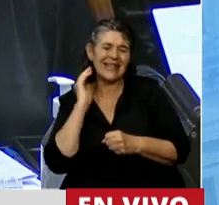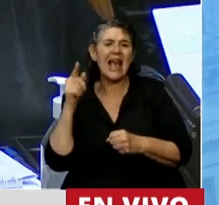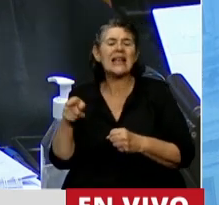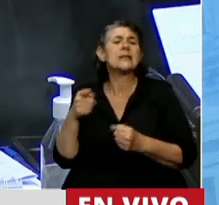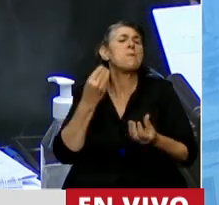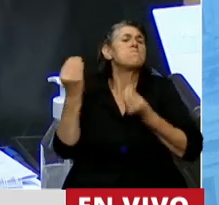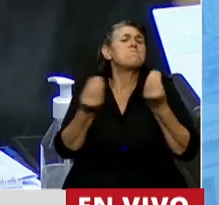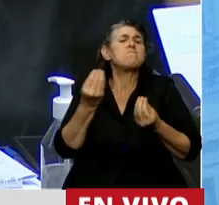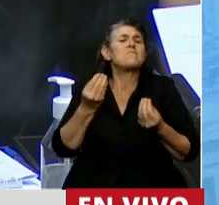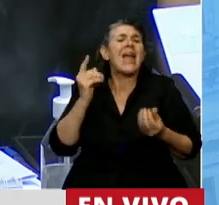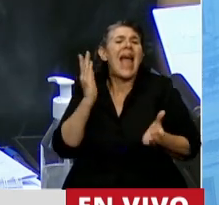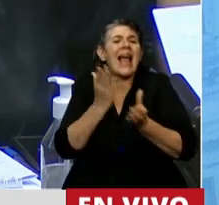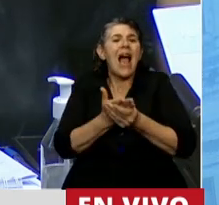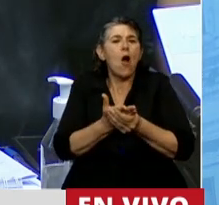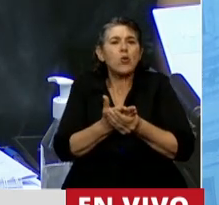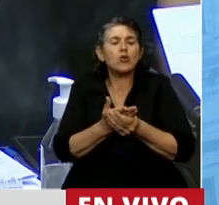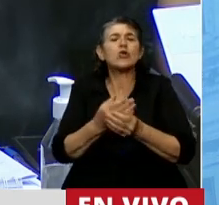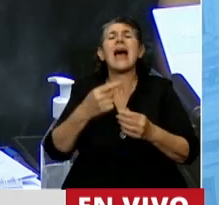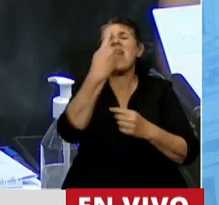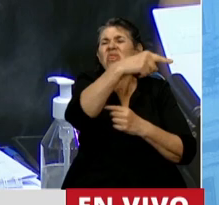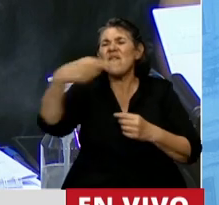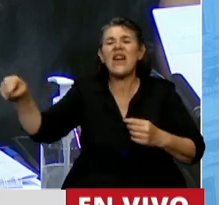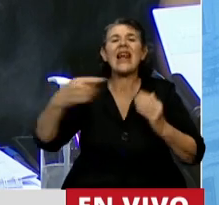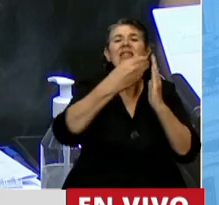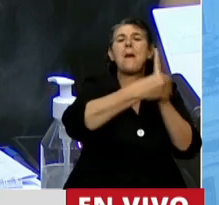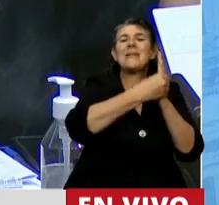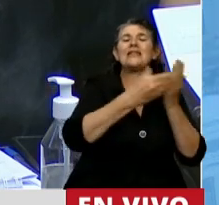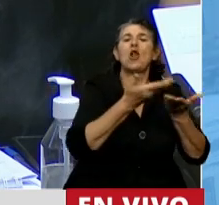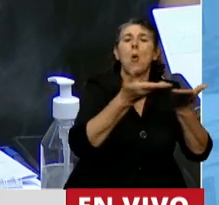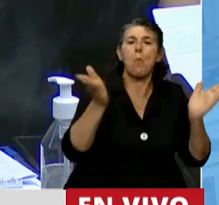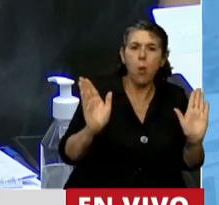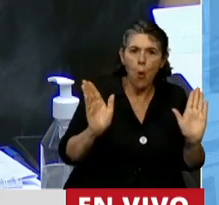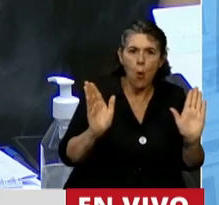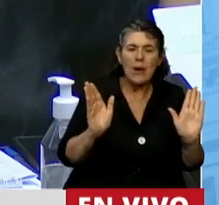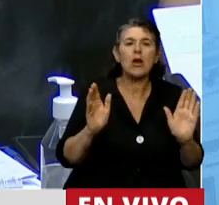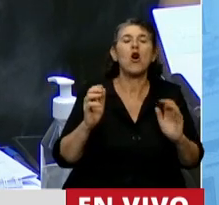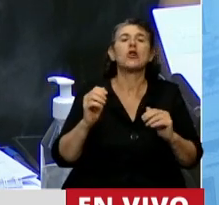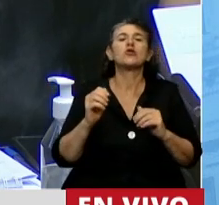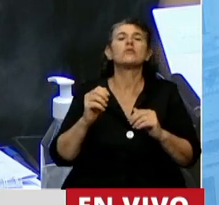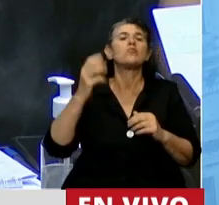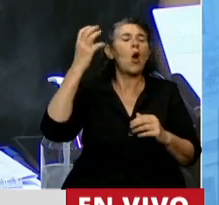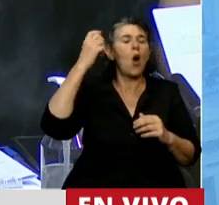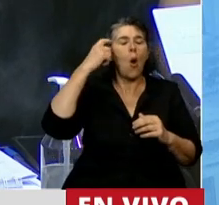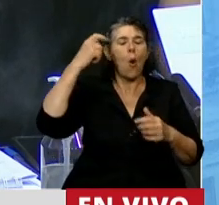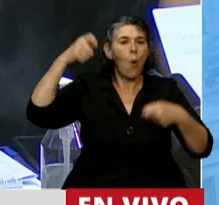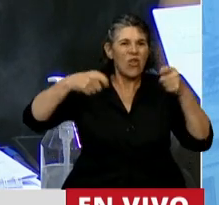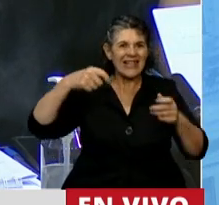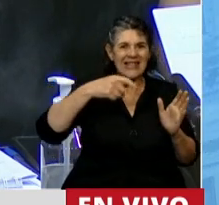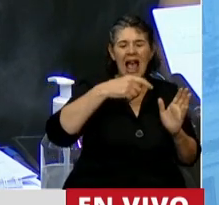esta materia en la totalidad de los ministerios públicos y poderes judiciales de las provincias. Y de ahí